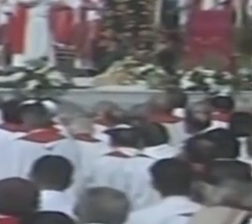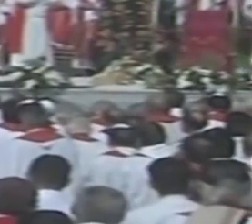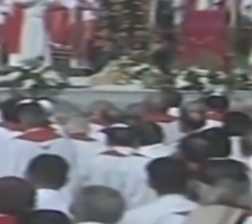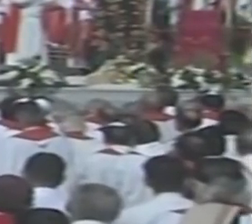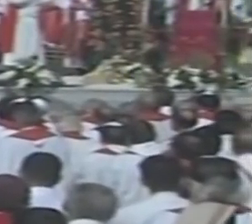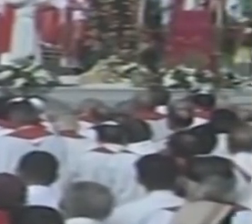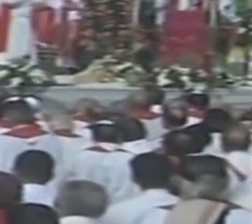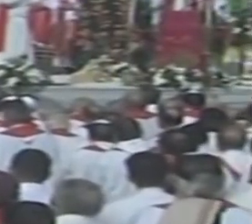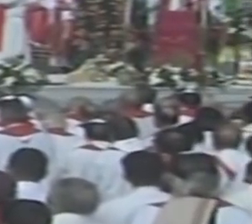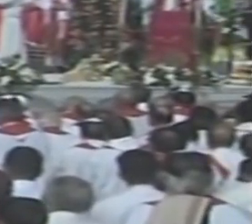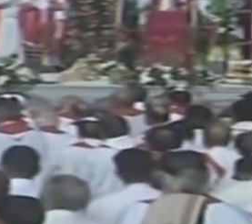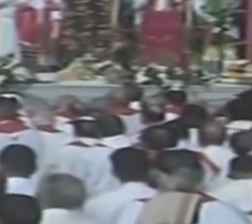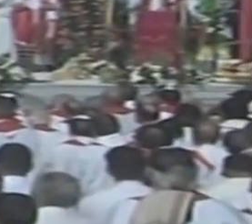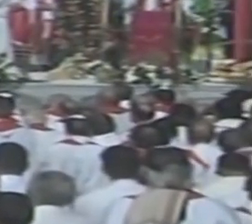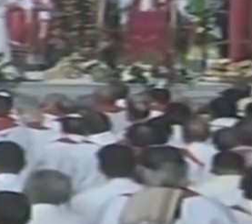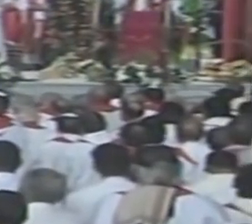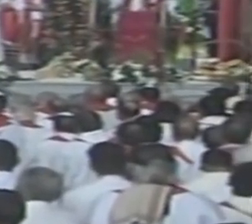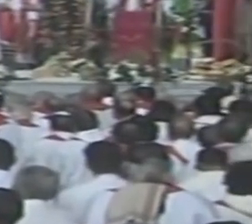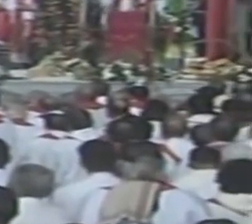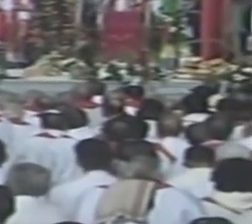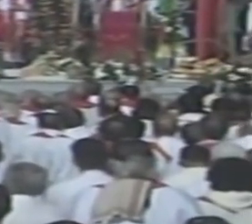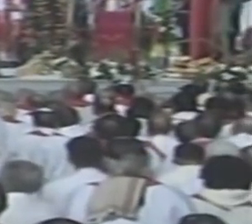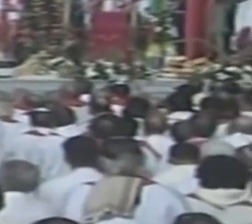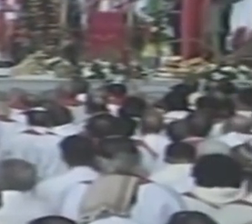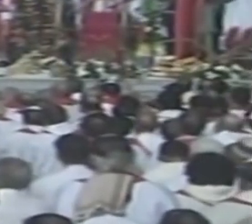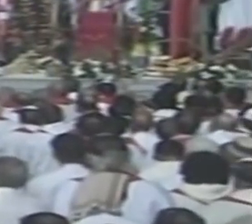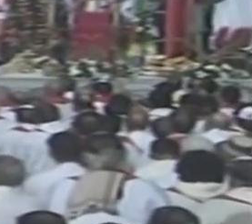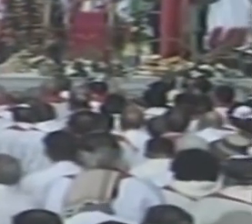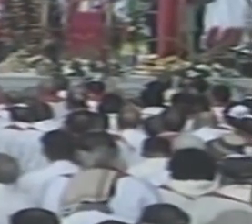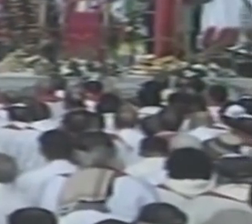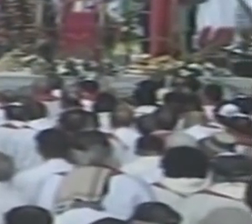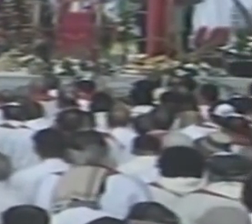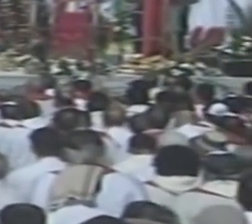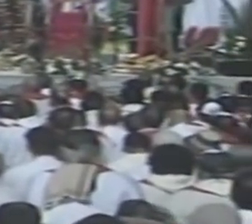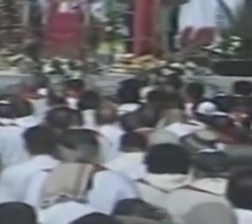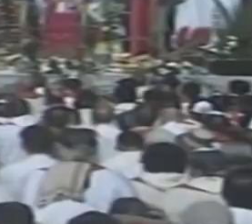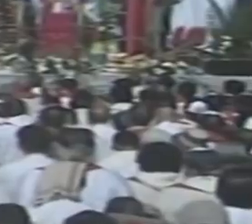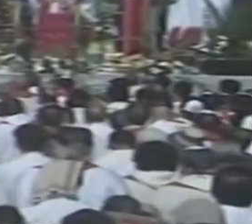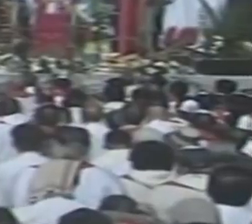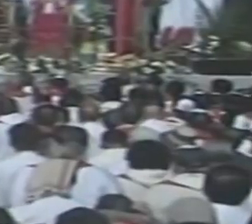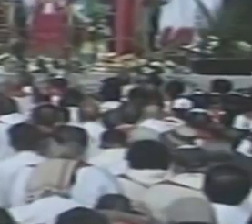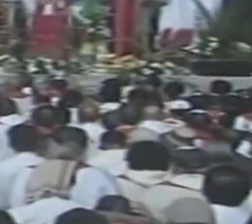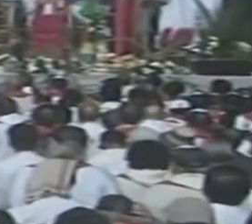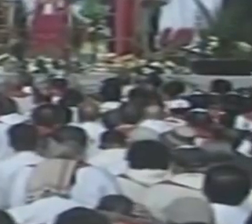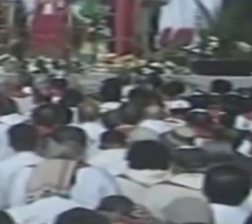toda gloria por los siglos de los